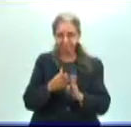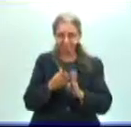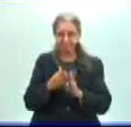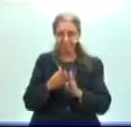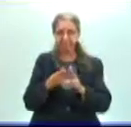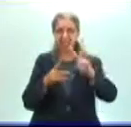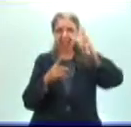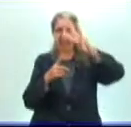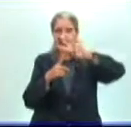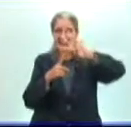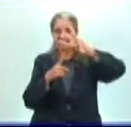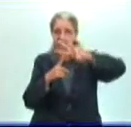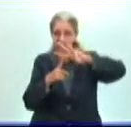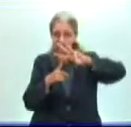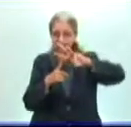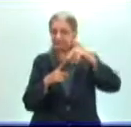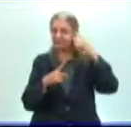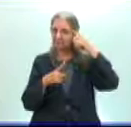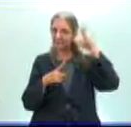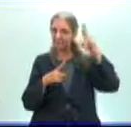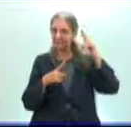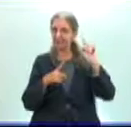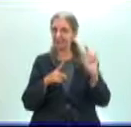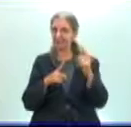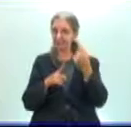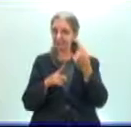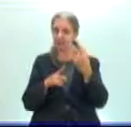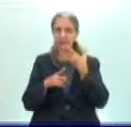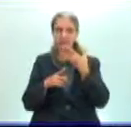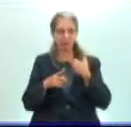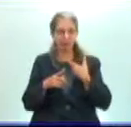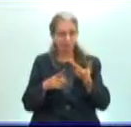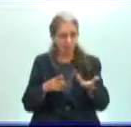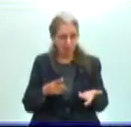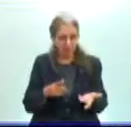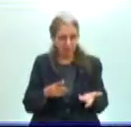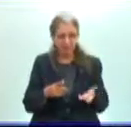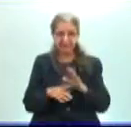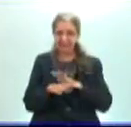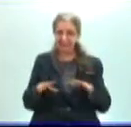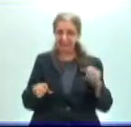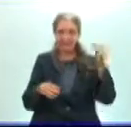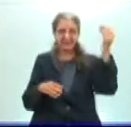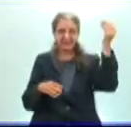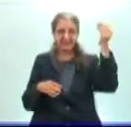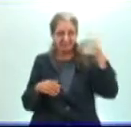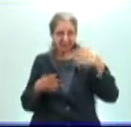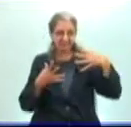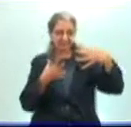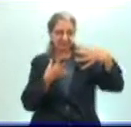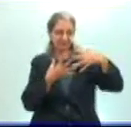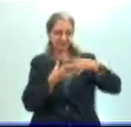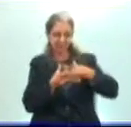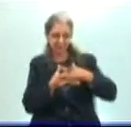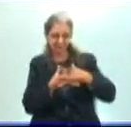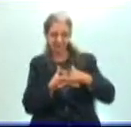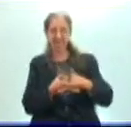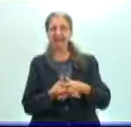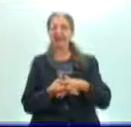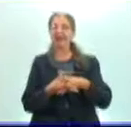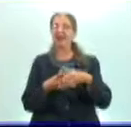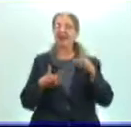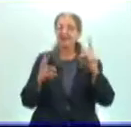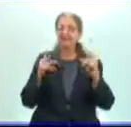antena. Bien, ¿cómo lo haremos? ¿Conoces cómo relacionar el valor